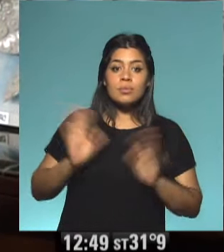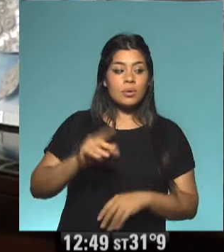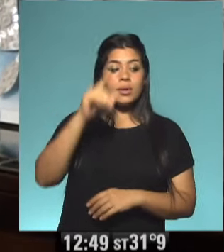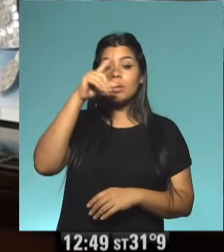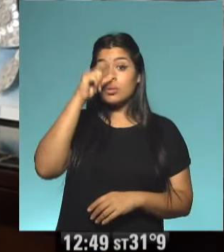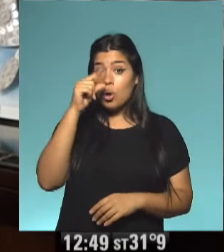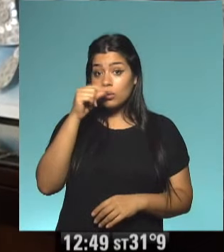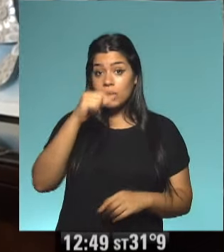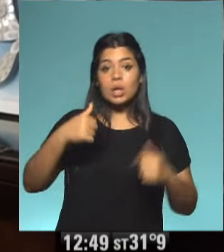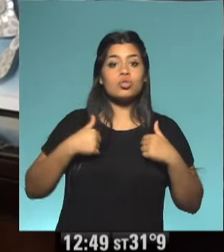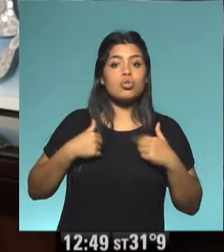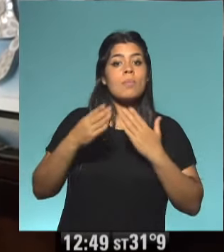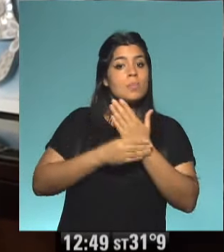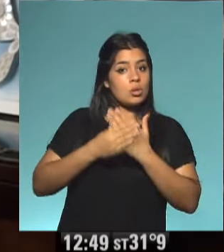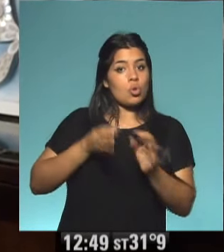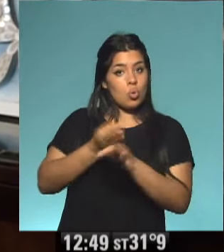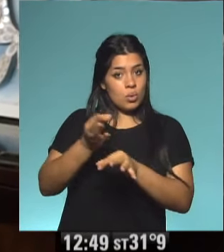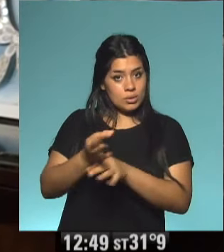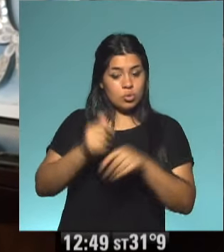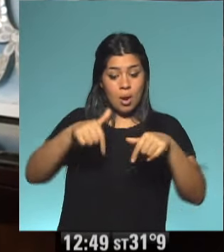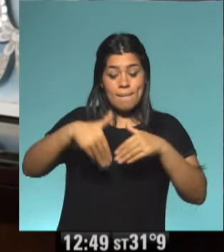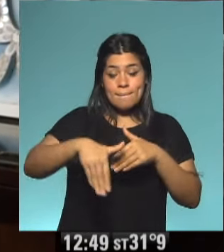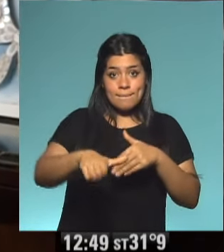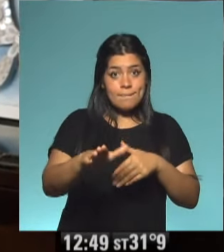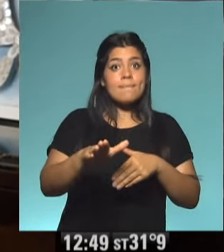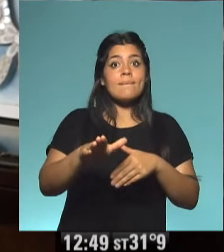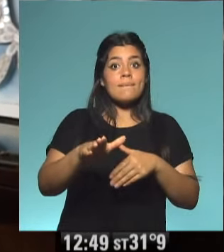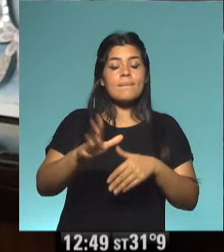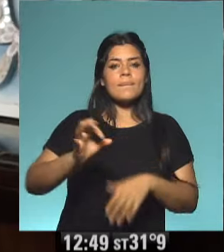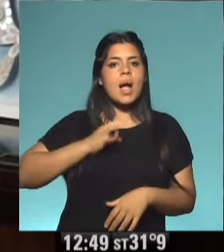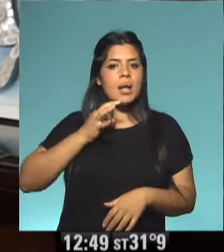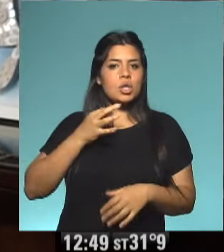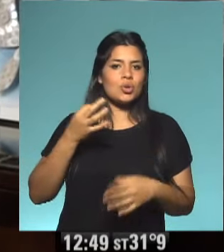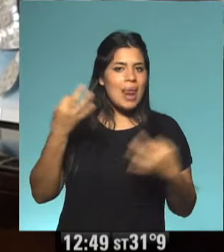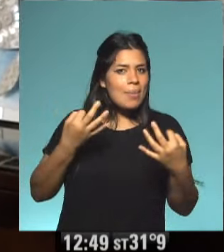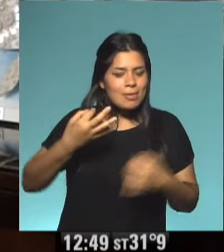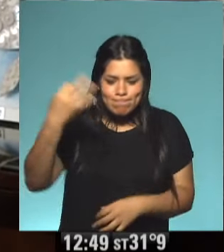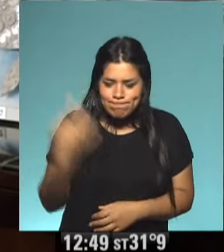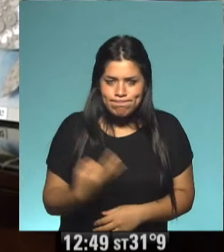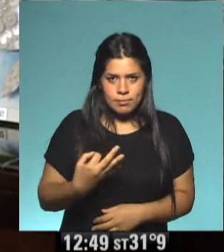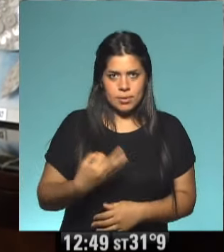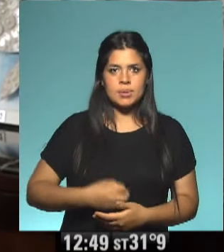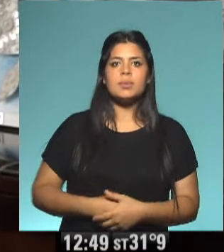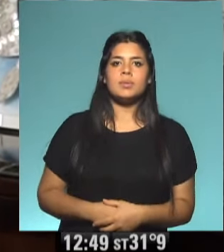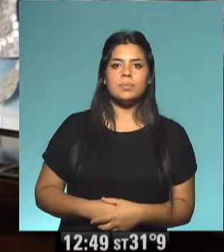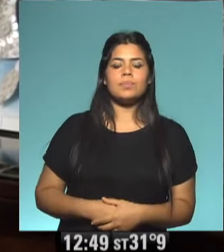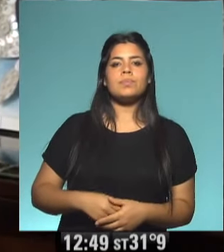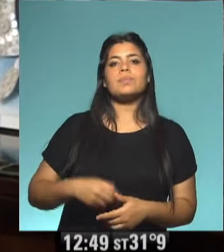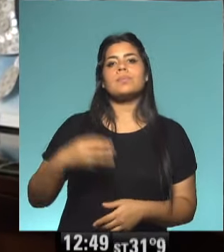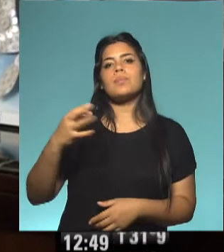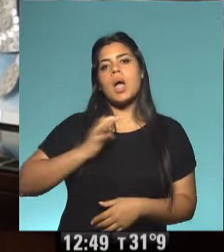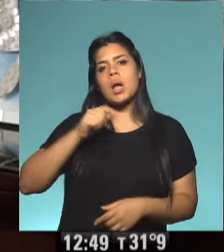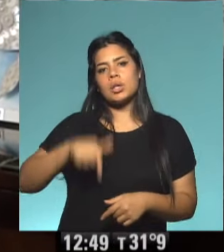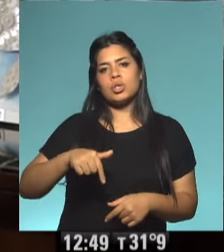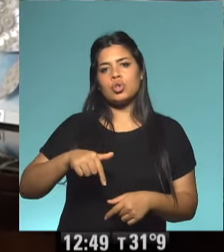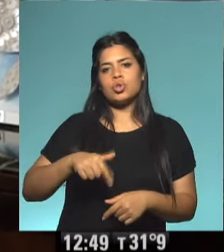de Educación de la Nación. Estamos terminando un año absolutamente excepcional. Un año que nos impactó la